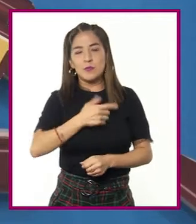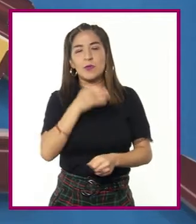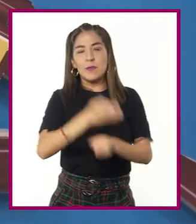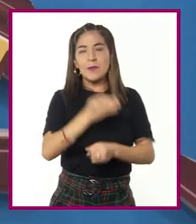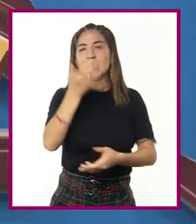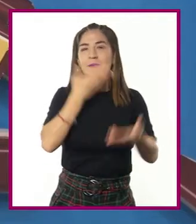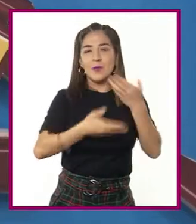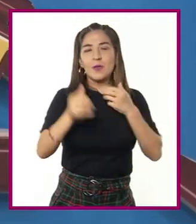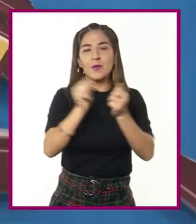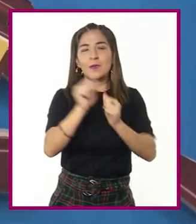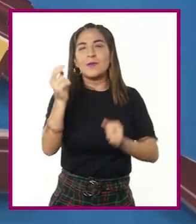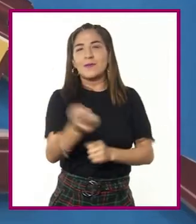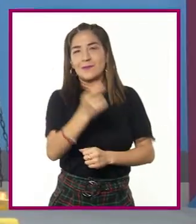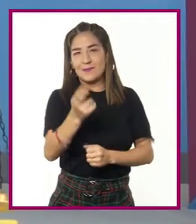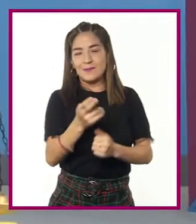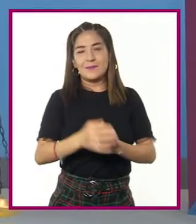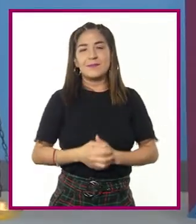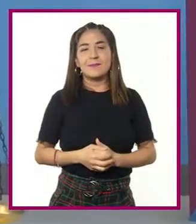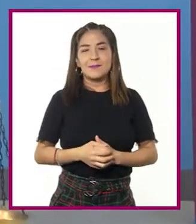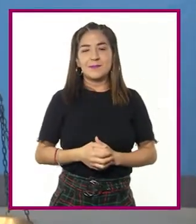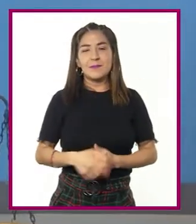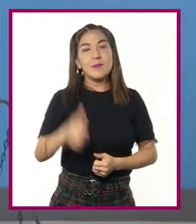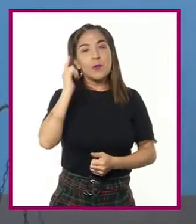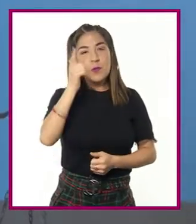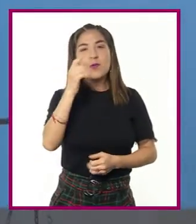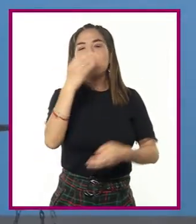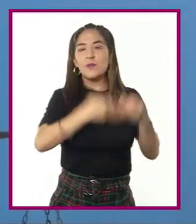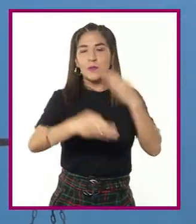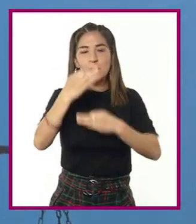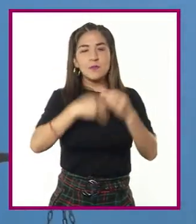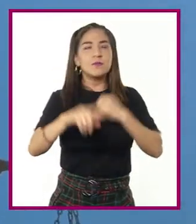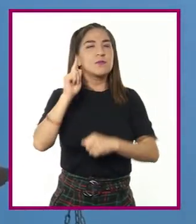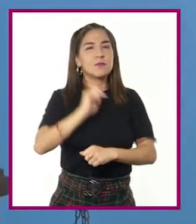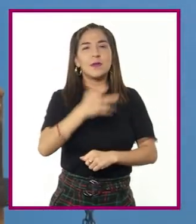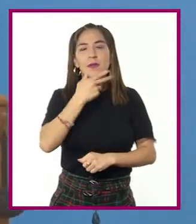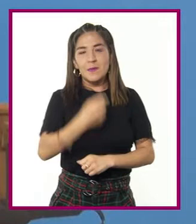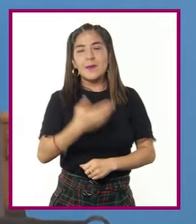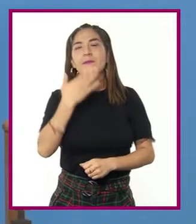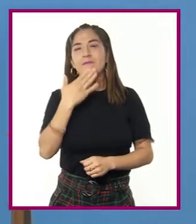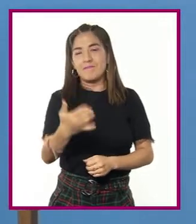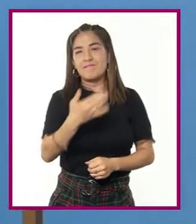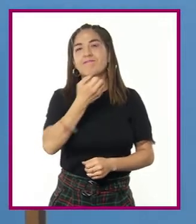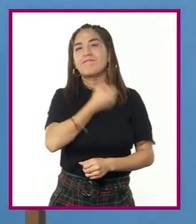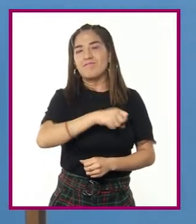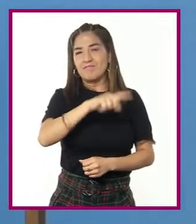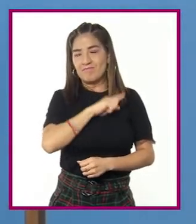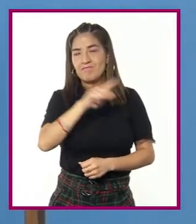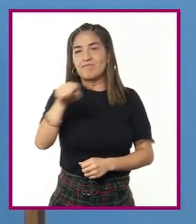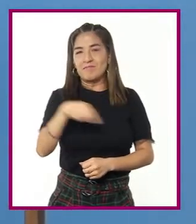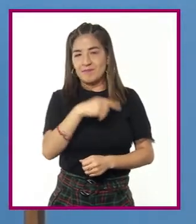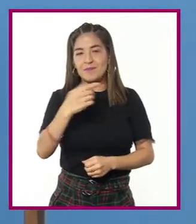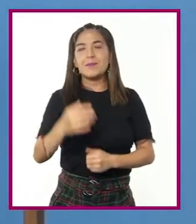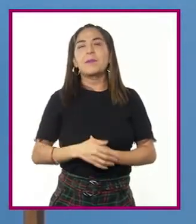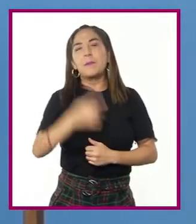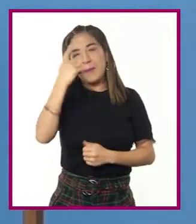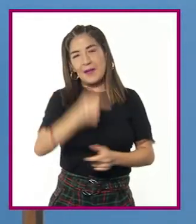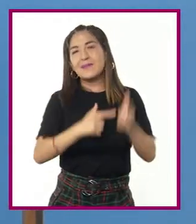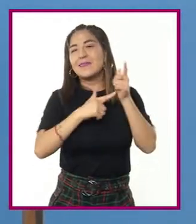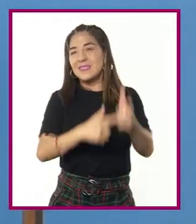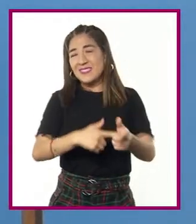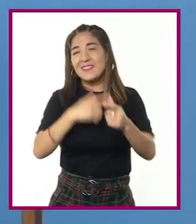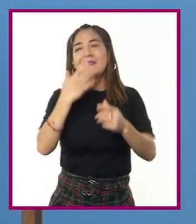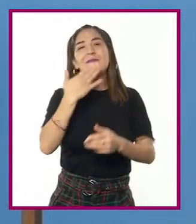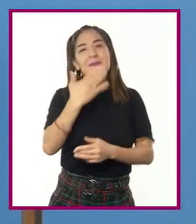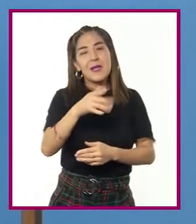estos momentos con ustedes. Espero que todos y todas se encuentren muy bien de salud. Para continuar así y evitar